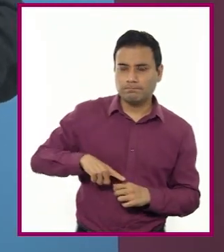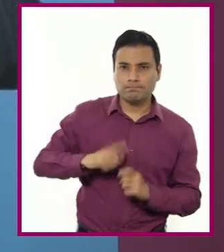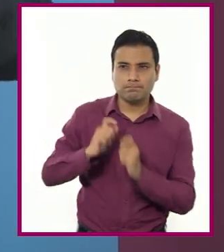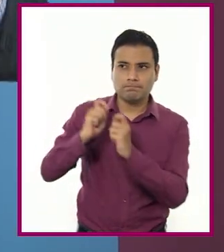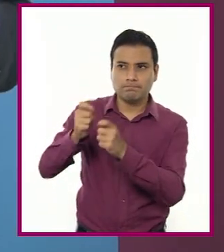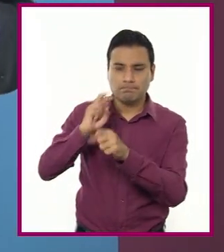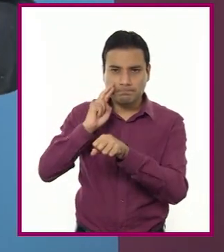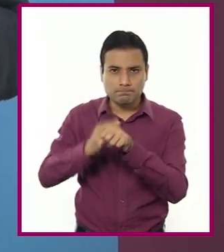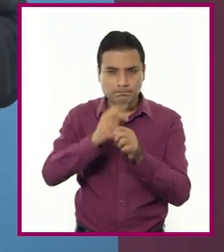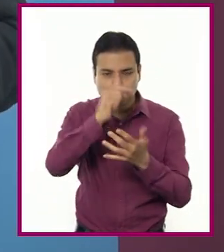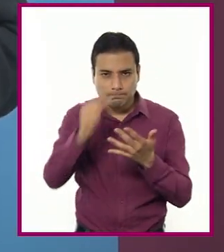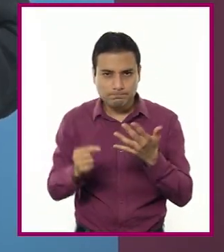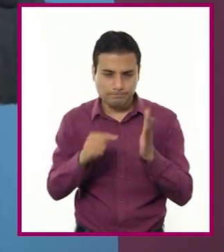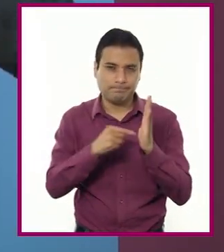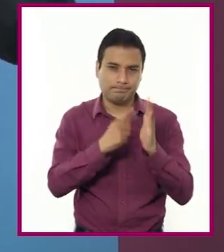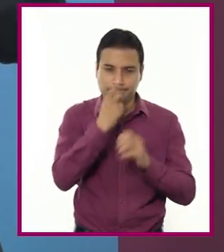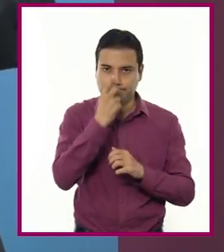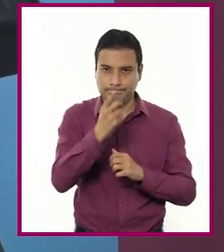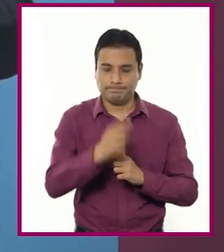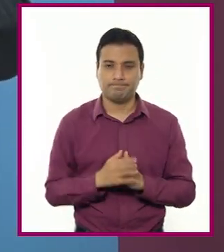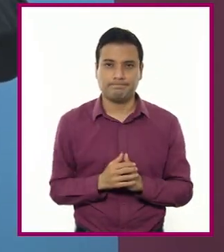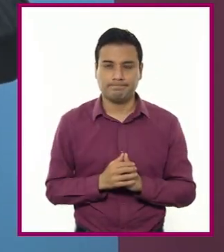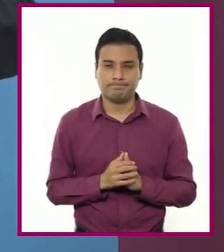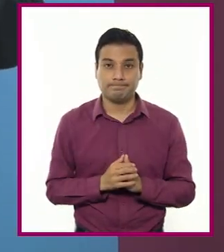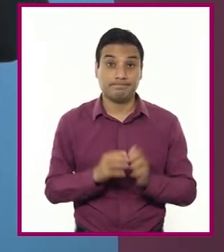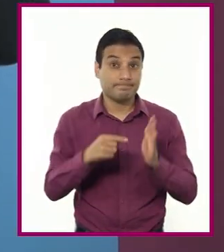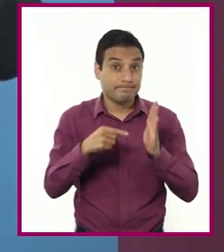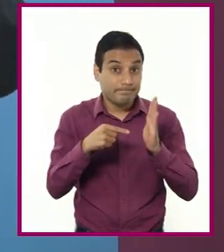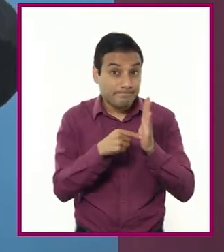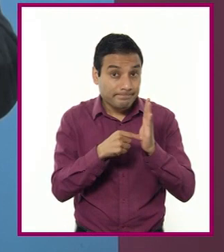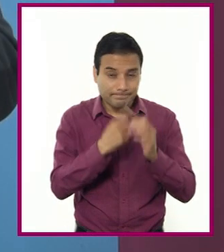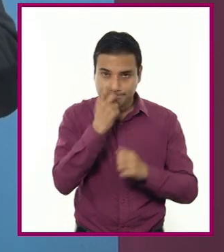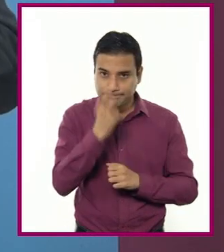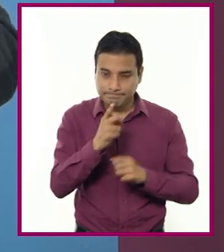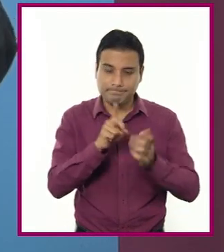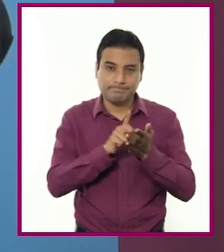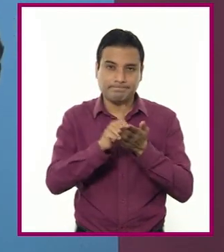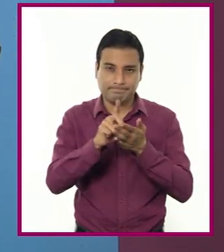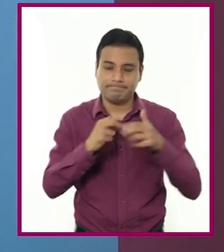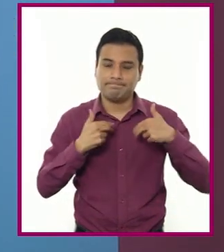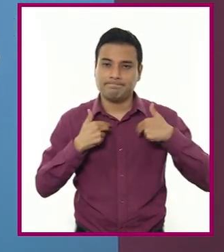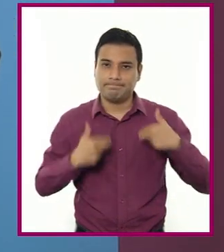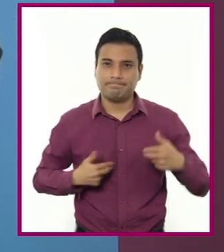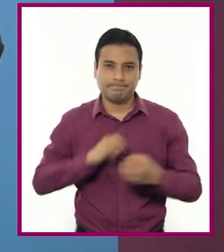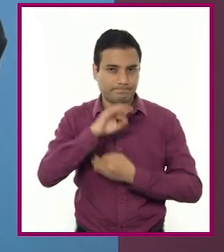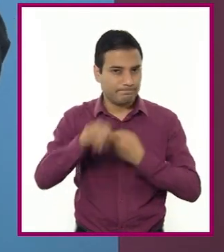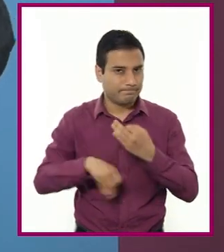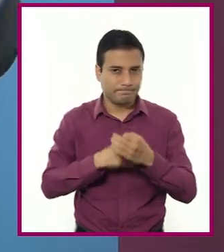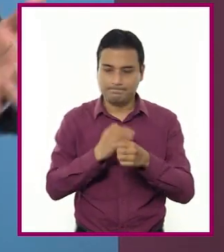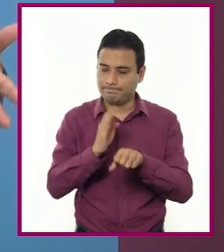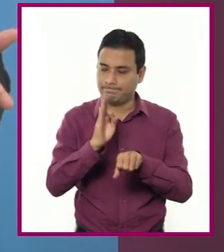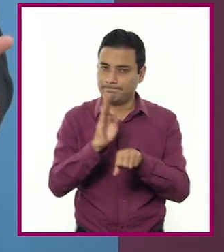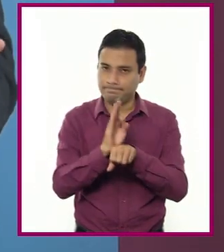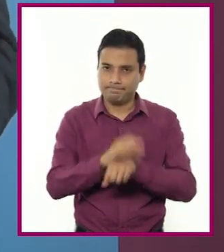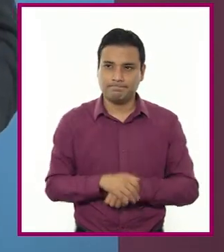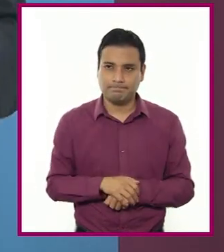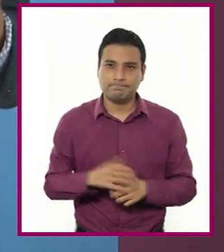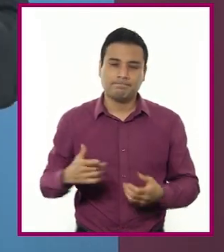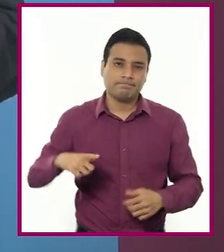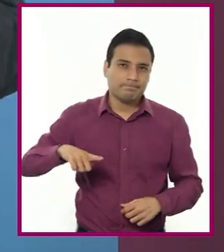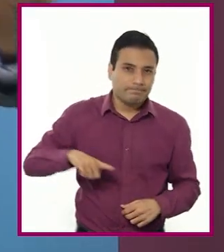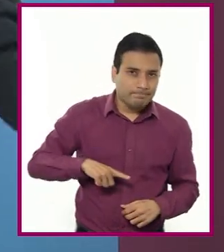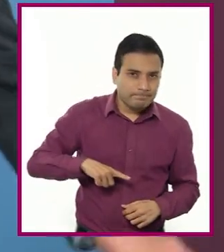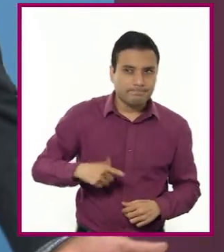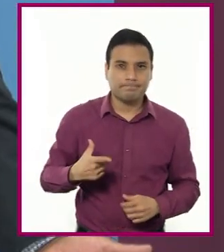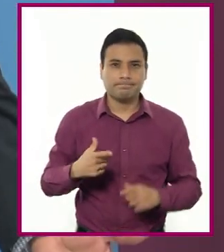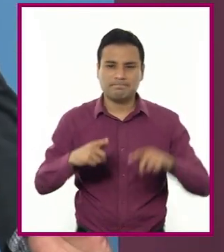tanto, en ella se garantizan los derechos humanos para que sean cumplidos por las autoridades, servidores públicos y